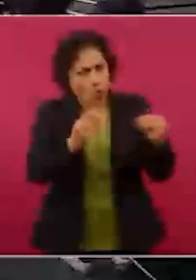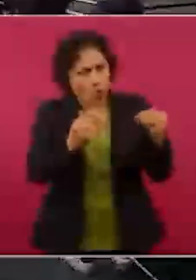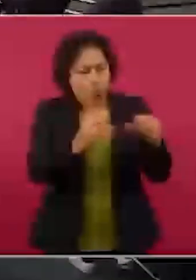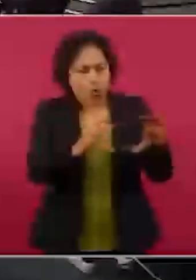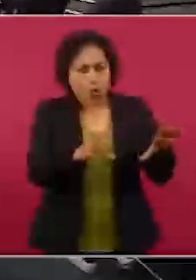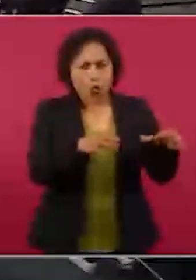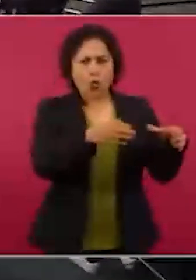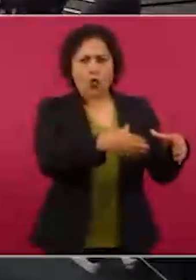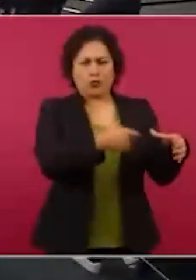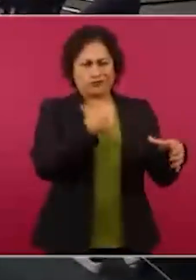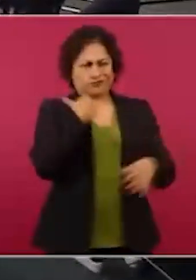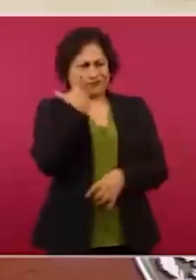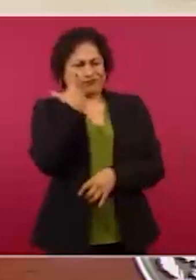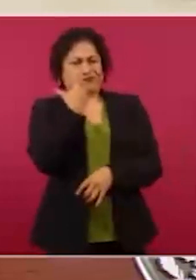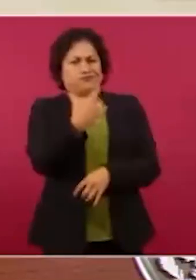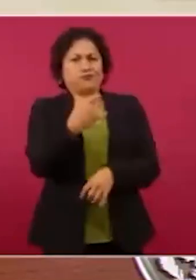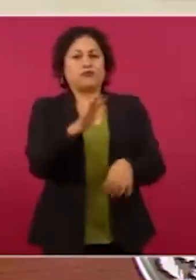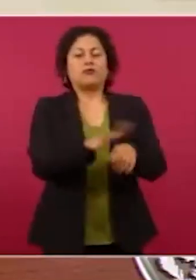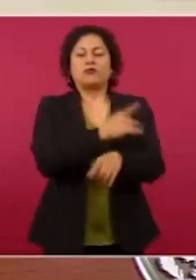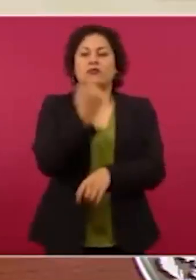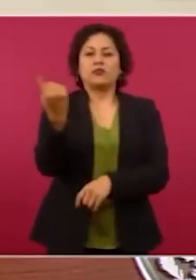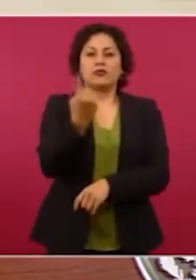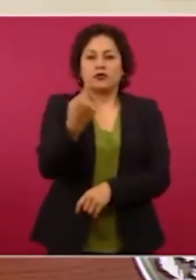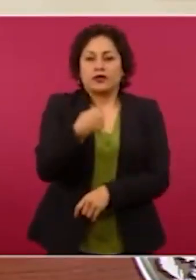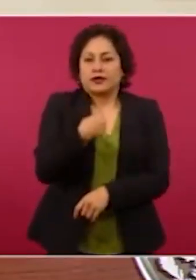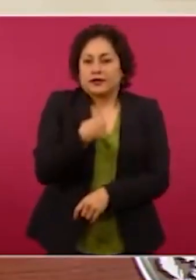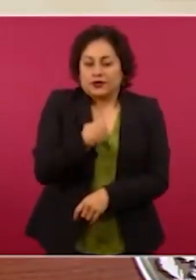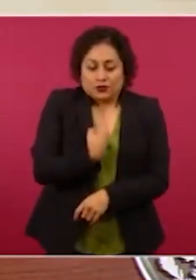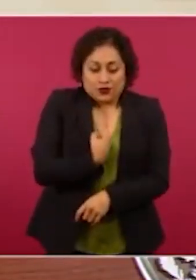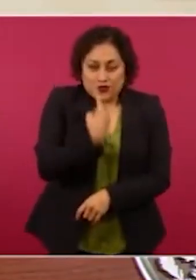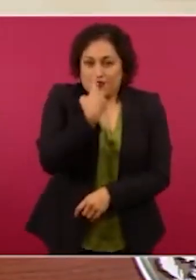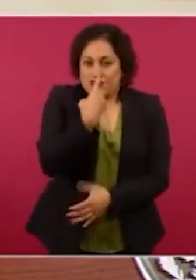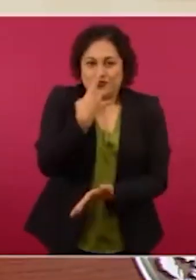señalado. Sin embargo, prometió que en cuanto tenga más información, la dará a conocer en la mañanera.